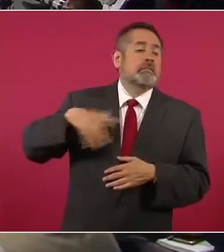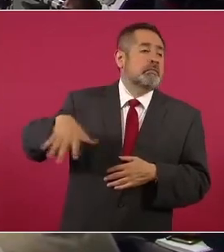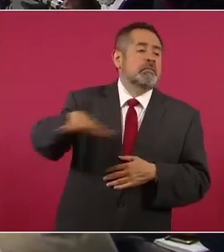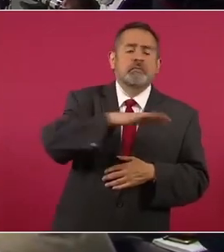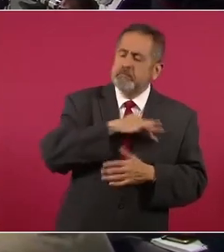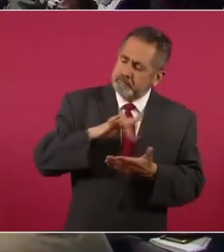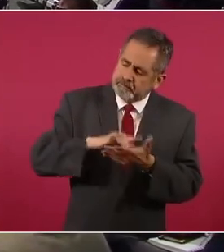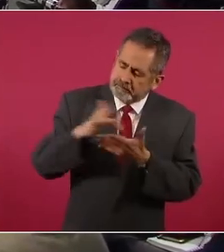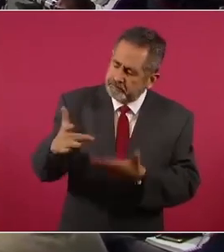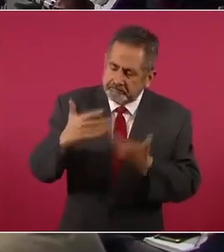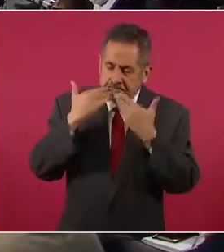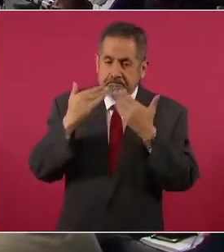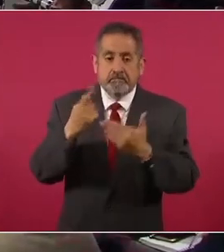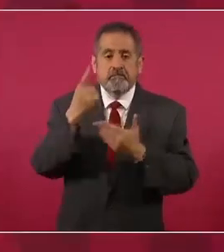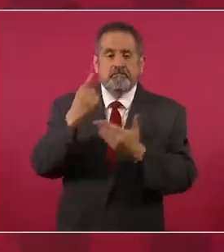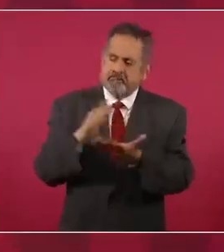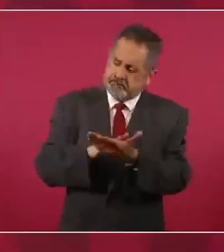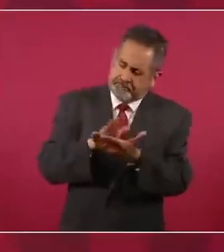celebro